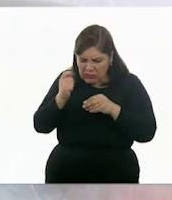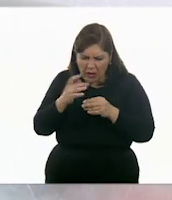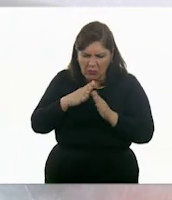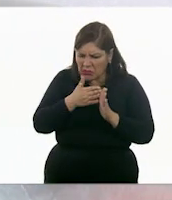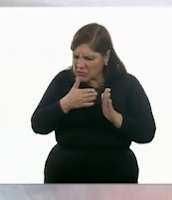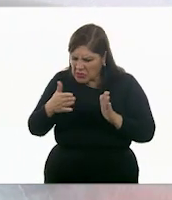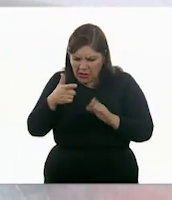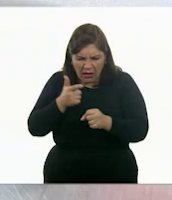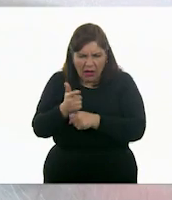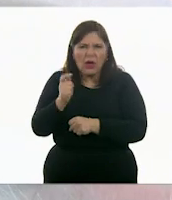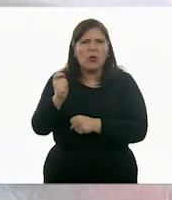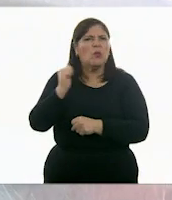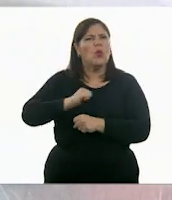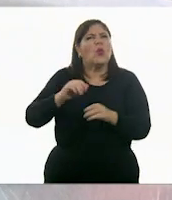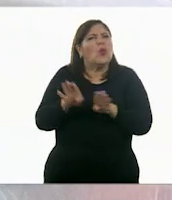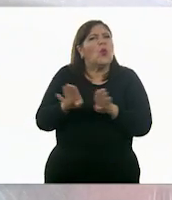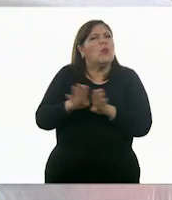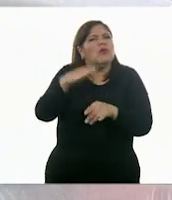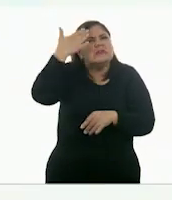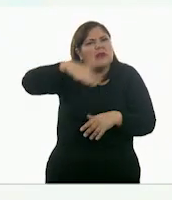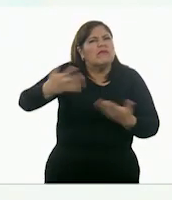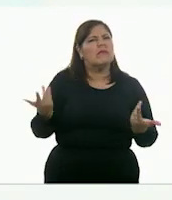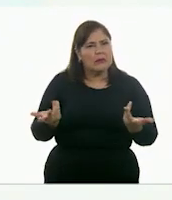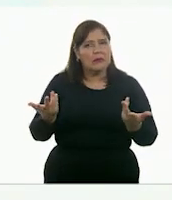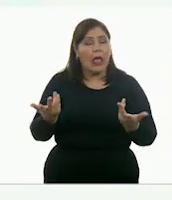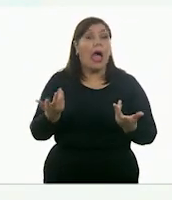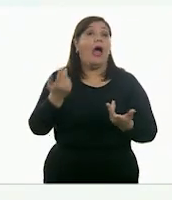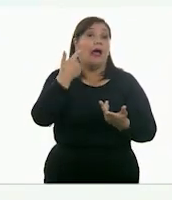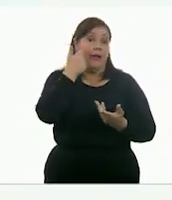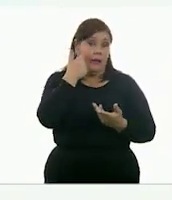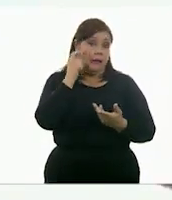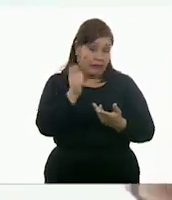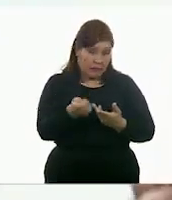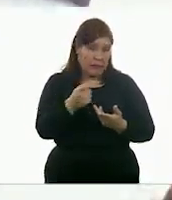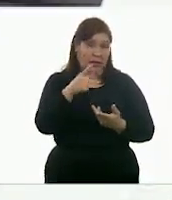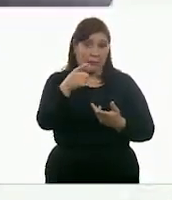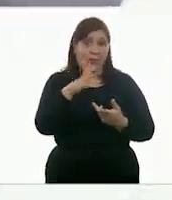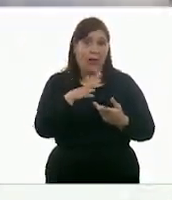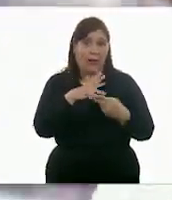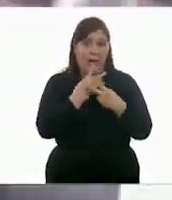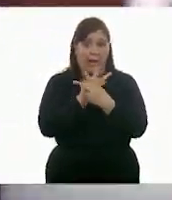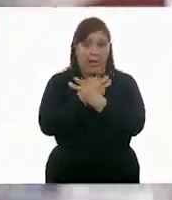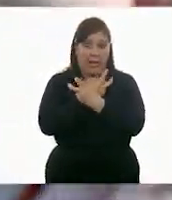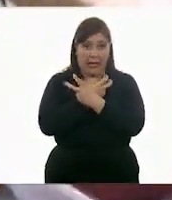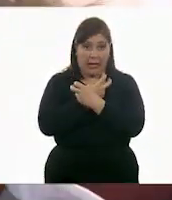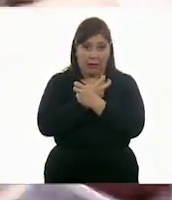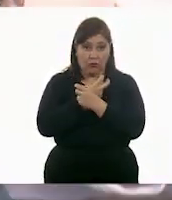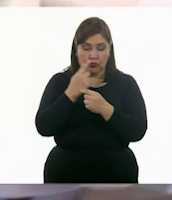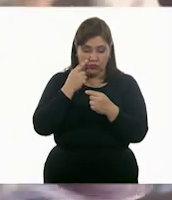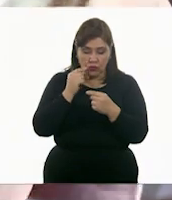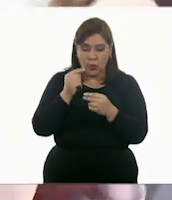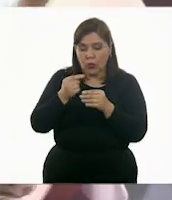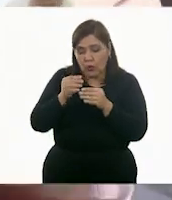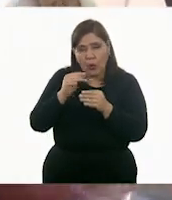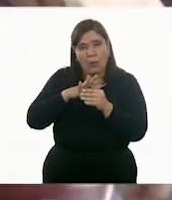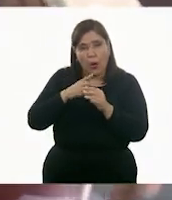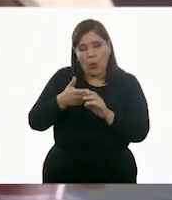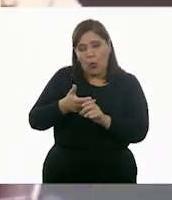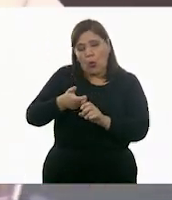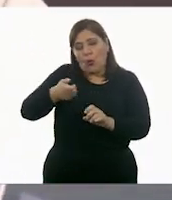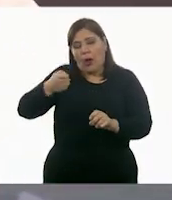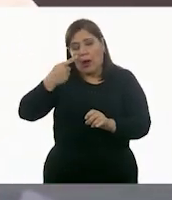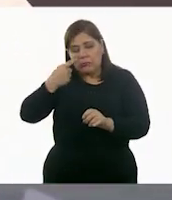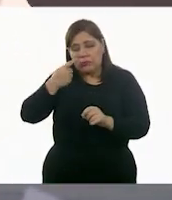Para poder conocer la antigüedad de estos esqueletos, se toma una muestra del esqueleto, una muestra de hueso del esqueleto, se lleva a